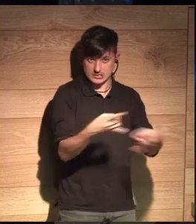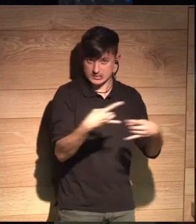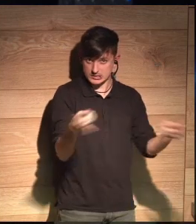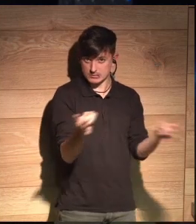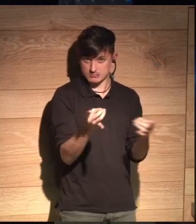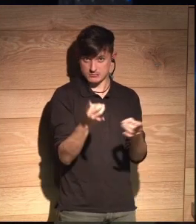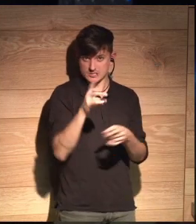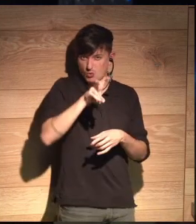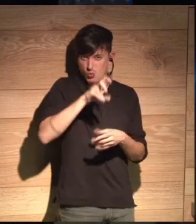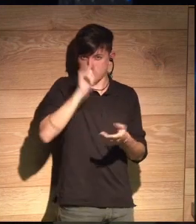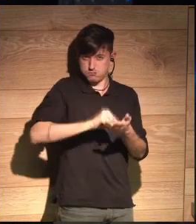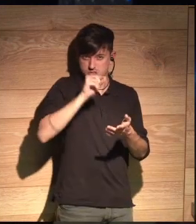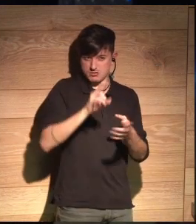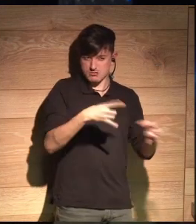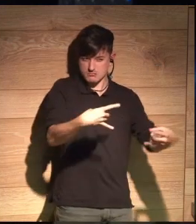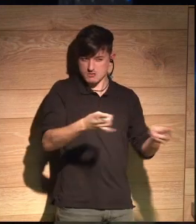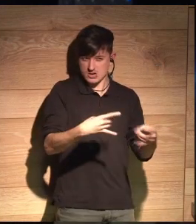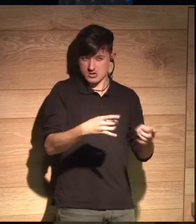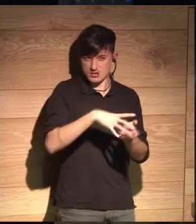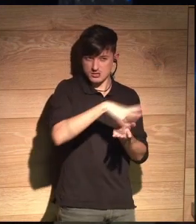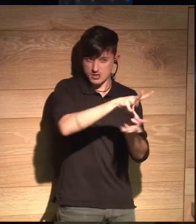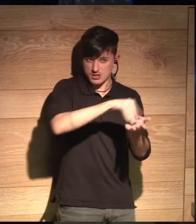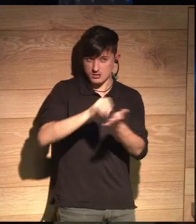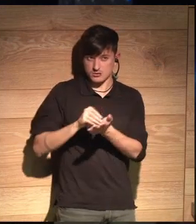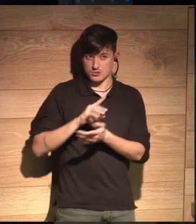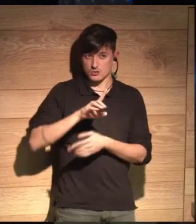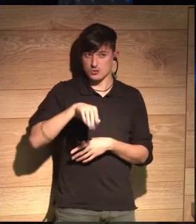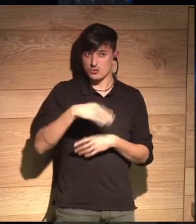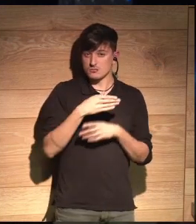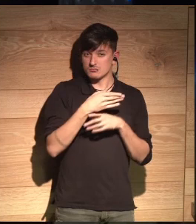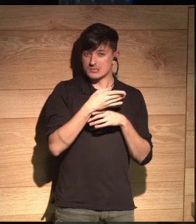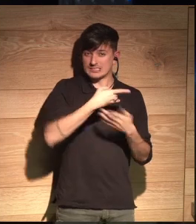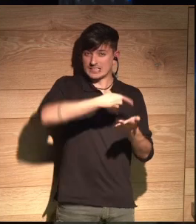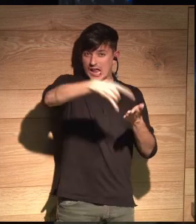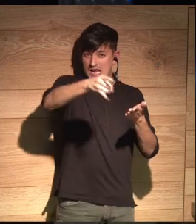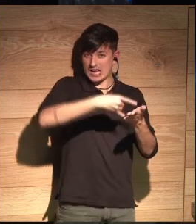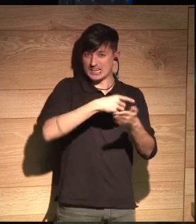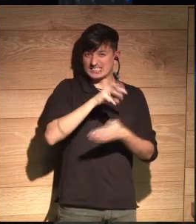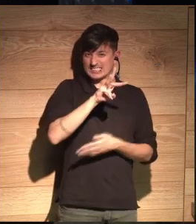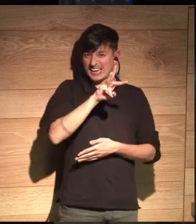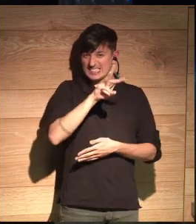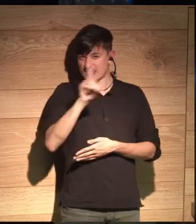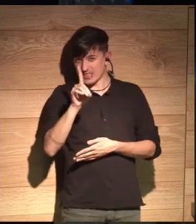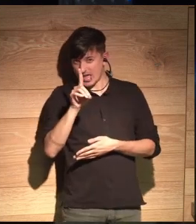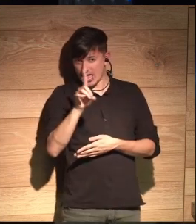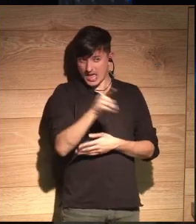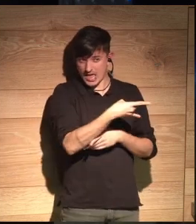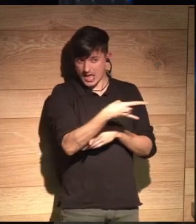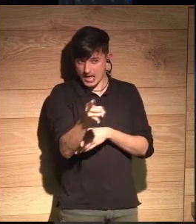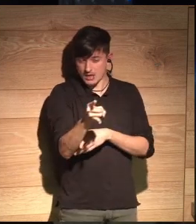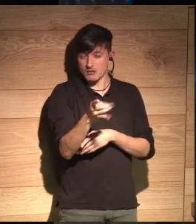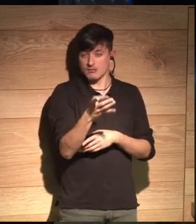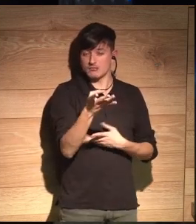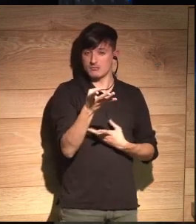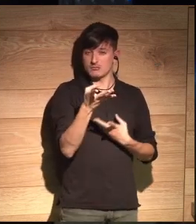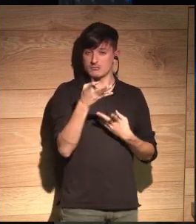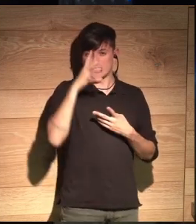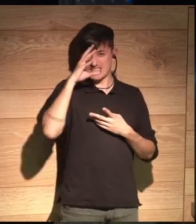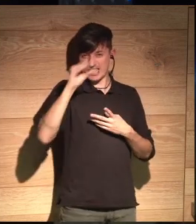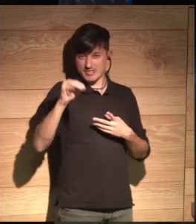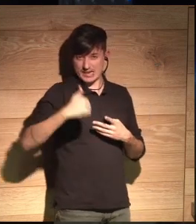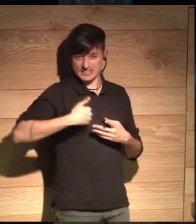lo que hicimos fue un escáner tridimensional lo utilizamos con un sistema de ingeniería de inteligencia artificial y el